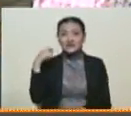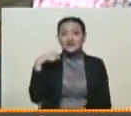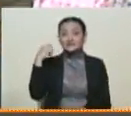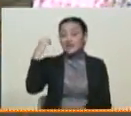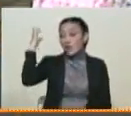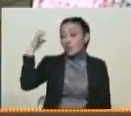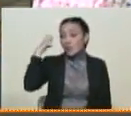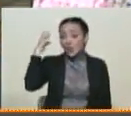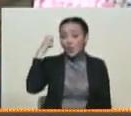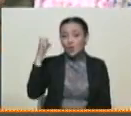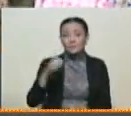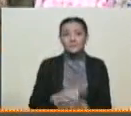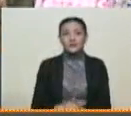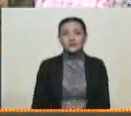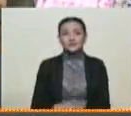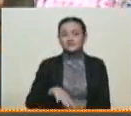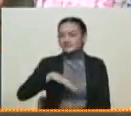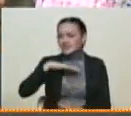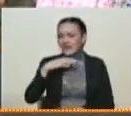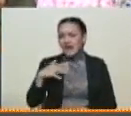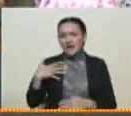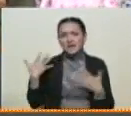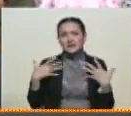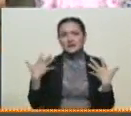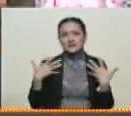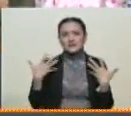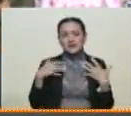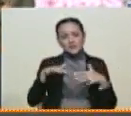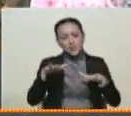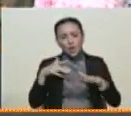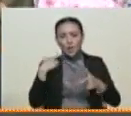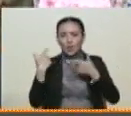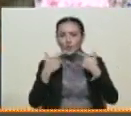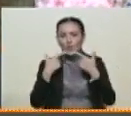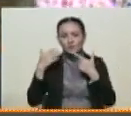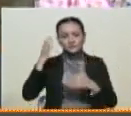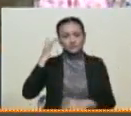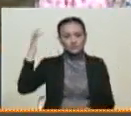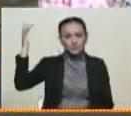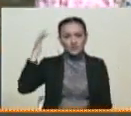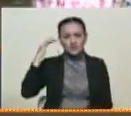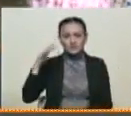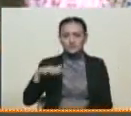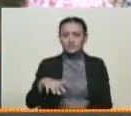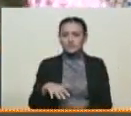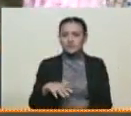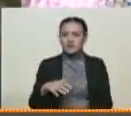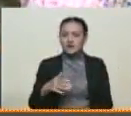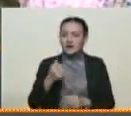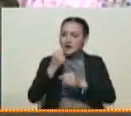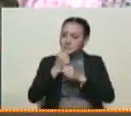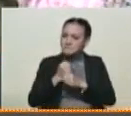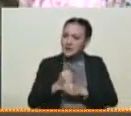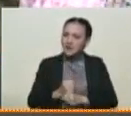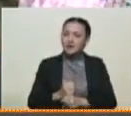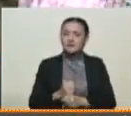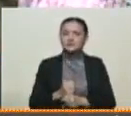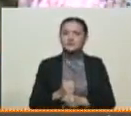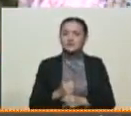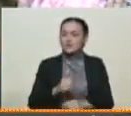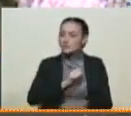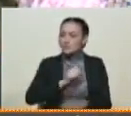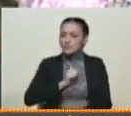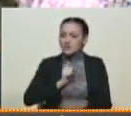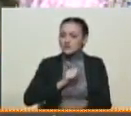europeo, que se llene de alegría, que se llene de colores, que se llene de sueños, que se llene de esperanza los rincones.